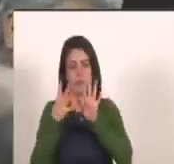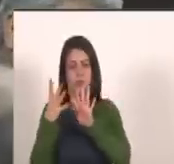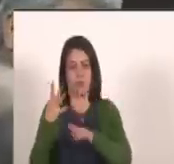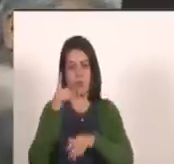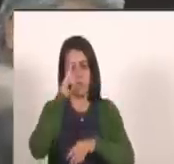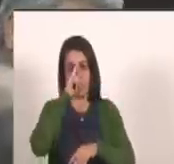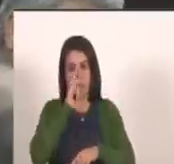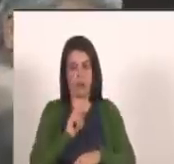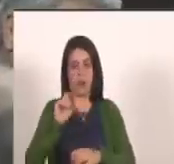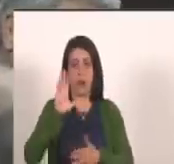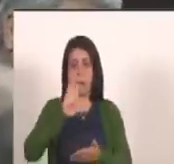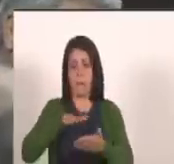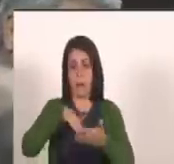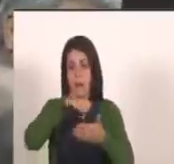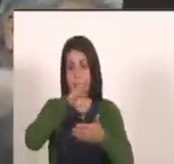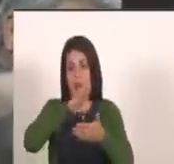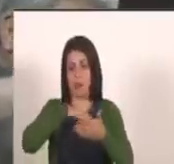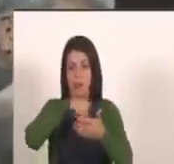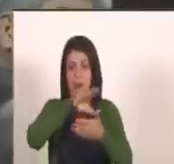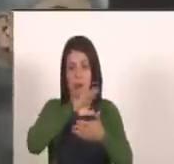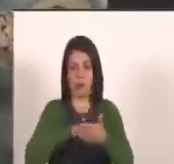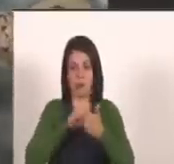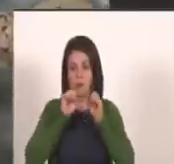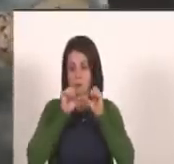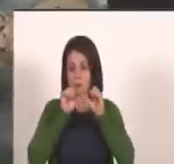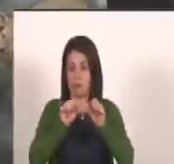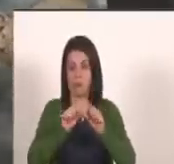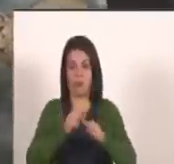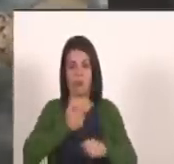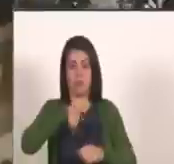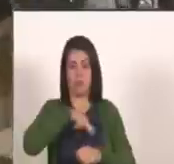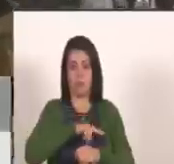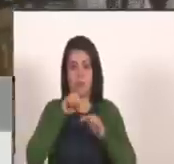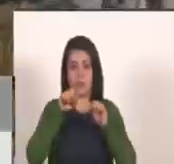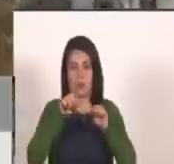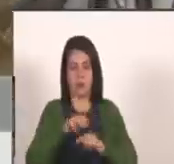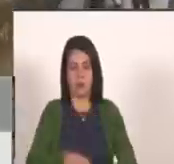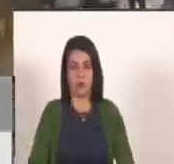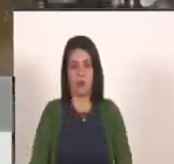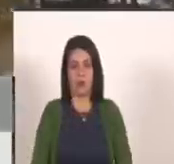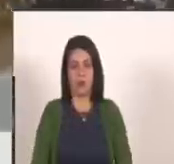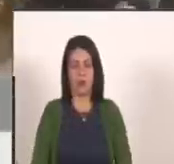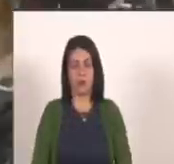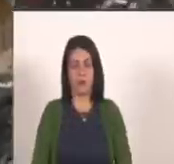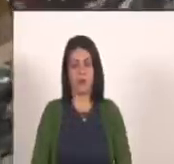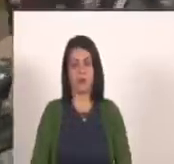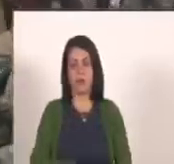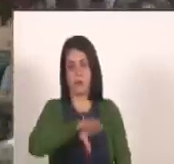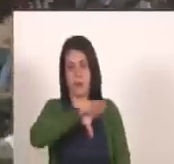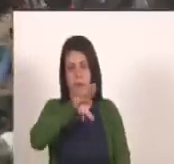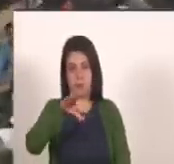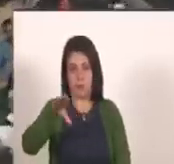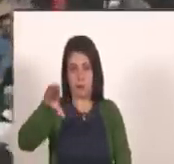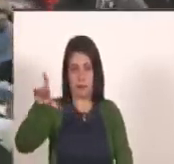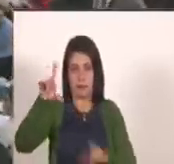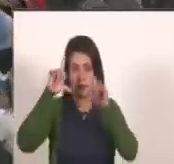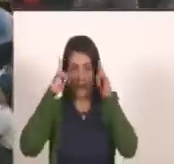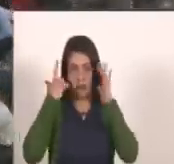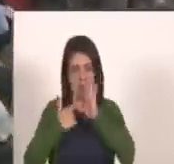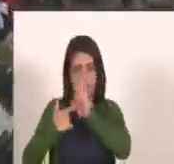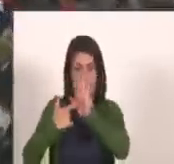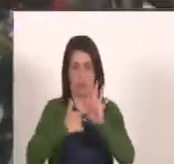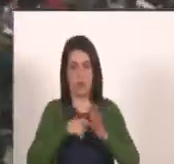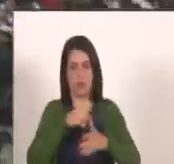este pintor que se radicó en nuestro querido Macuto, que supo